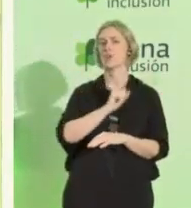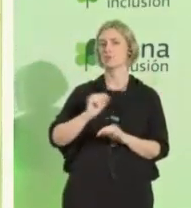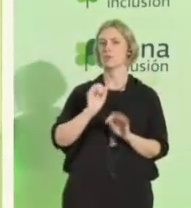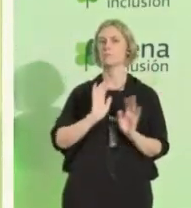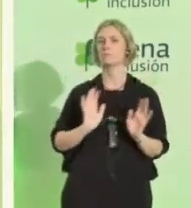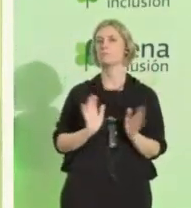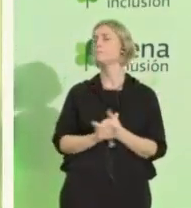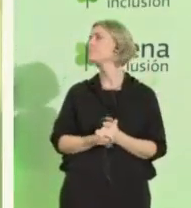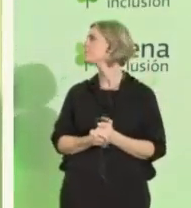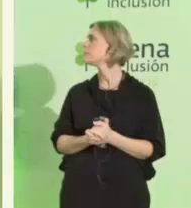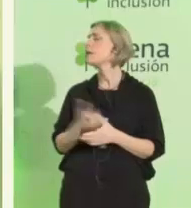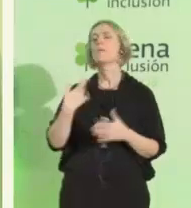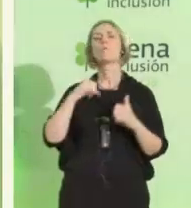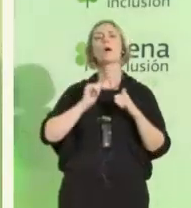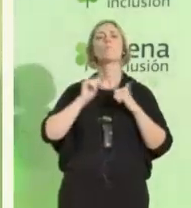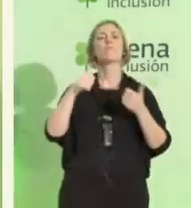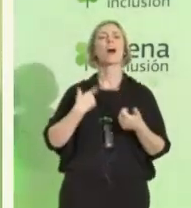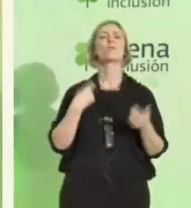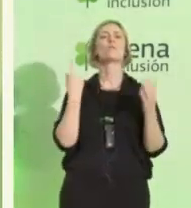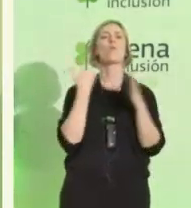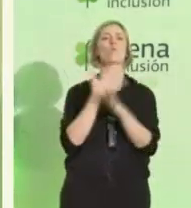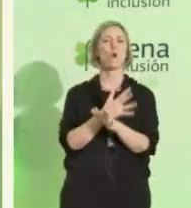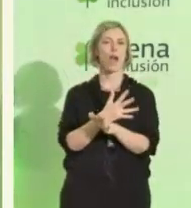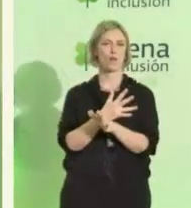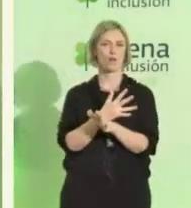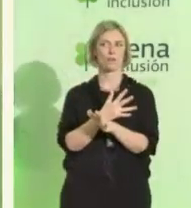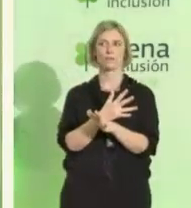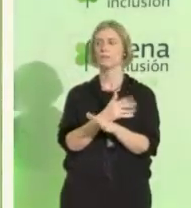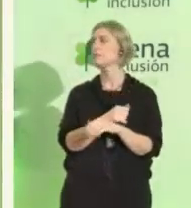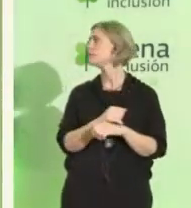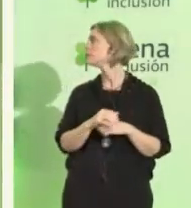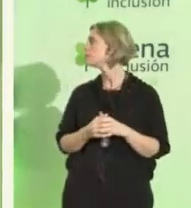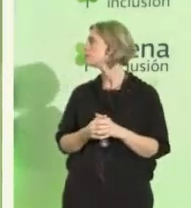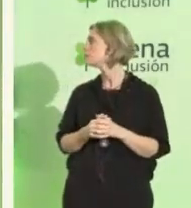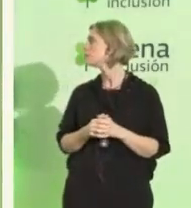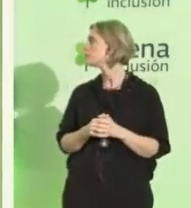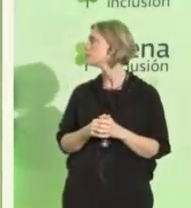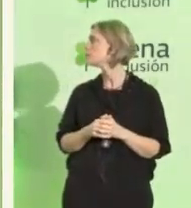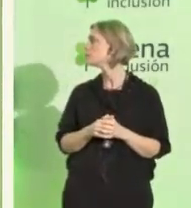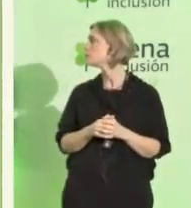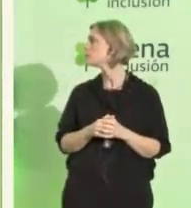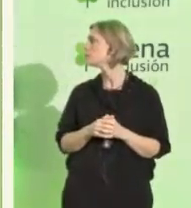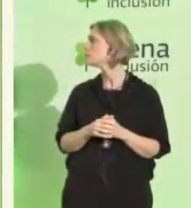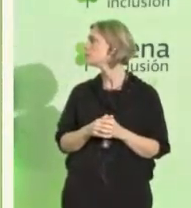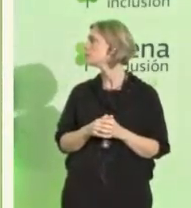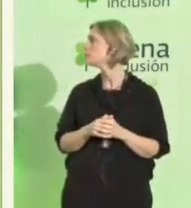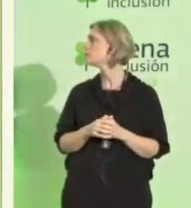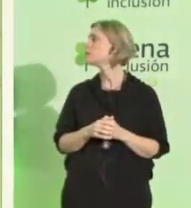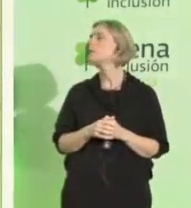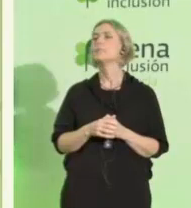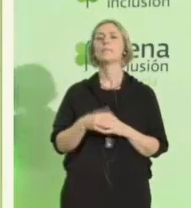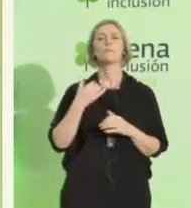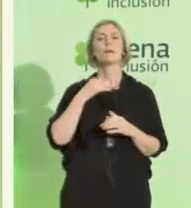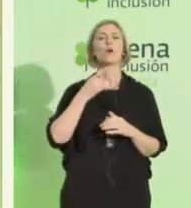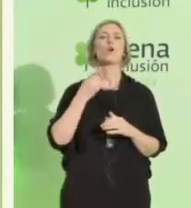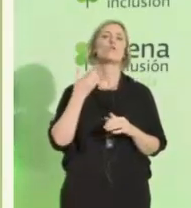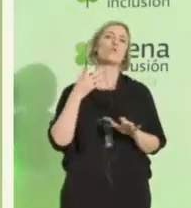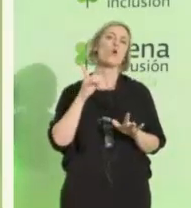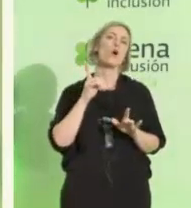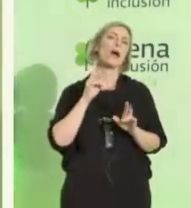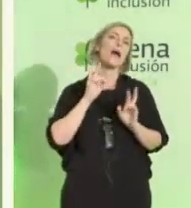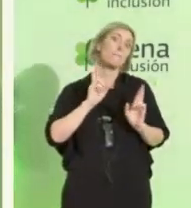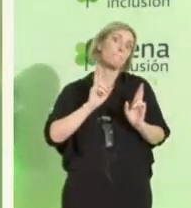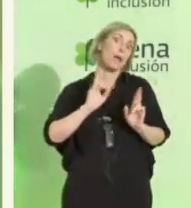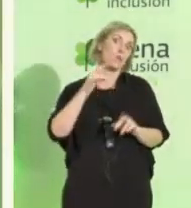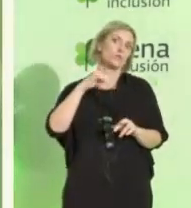afecta con un juego Espero que se miren por favor y que me cursen Cuántos de